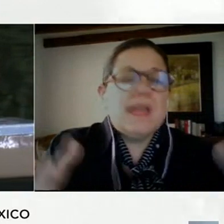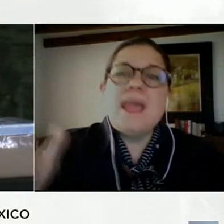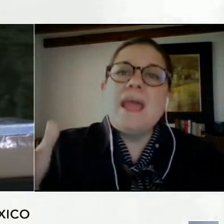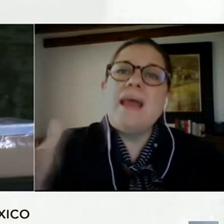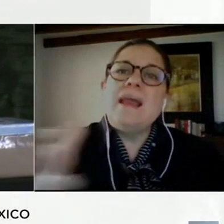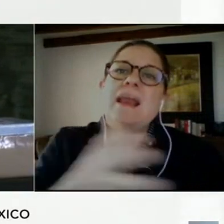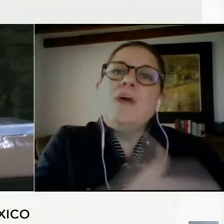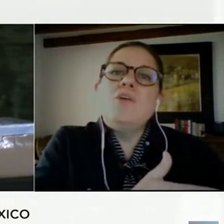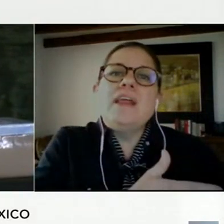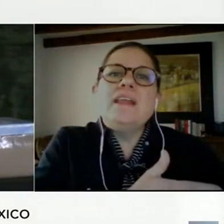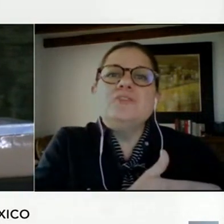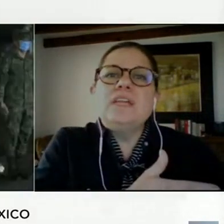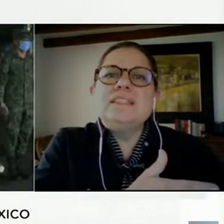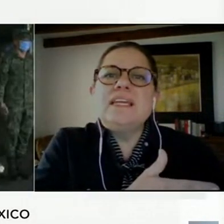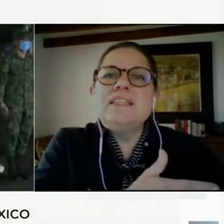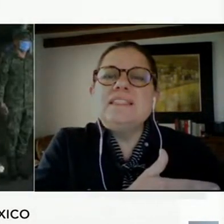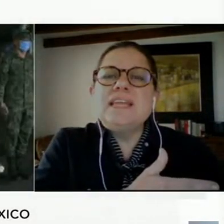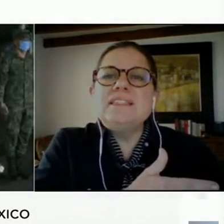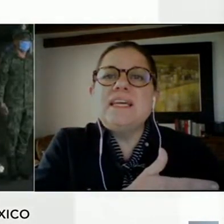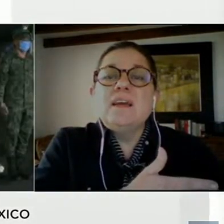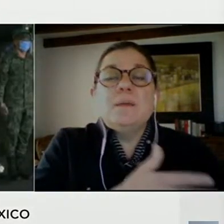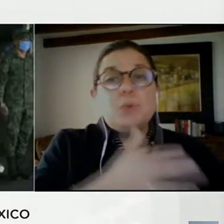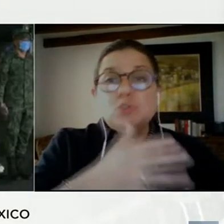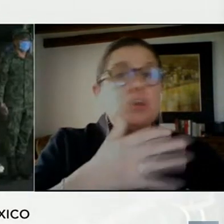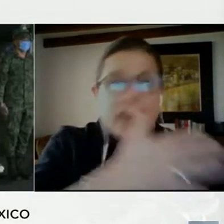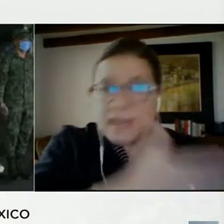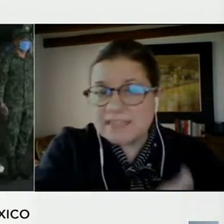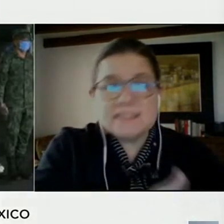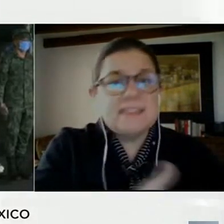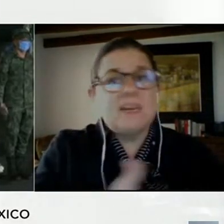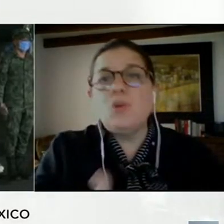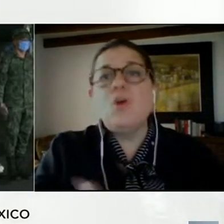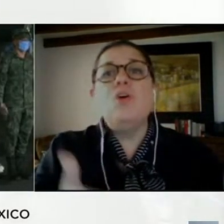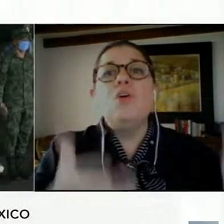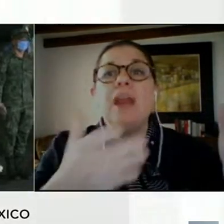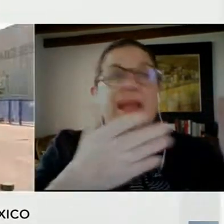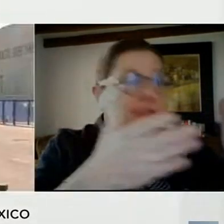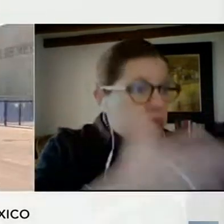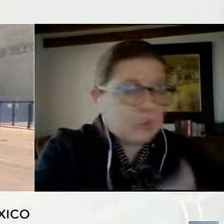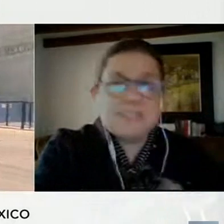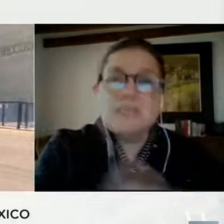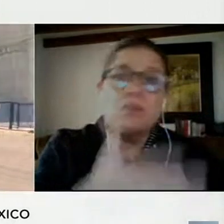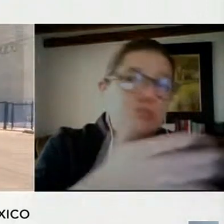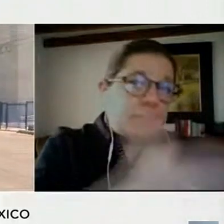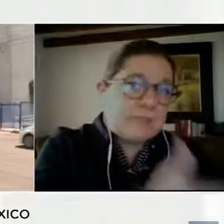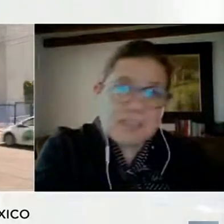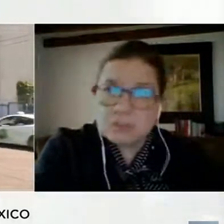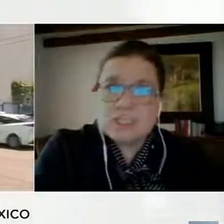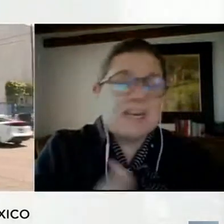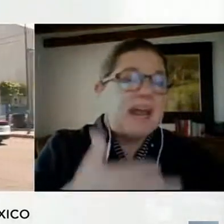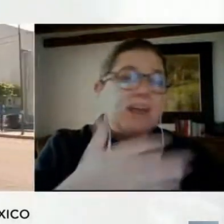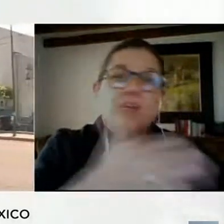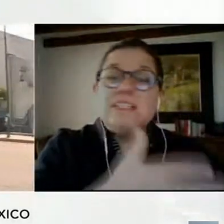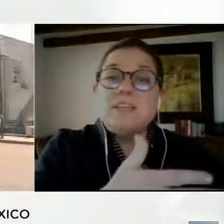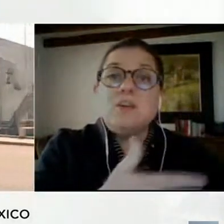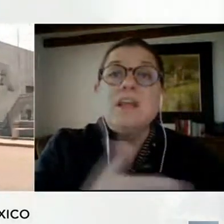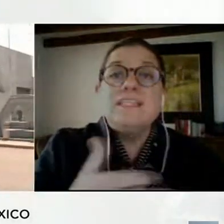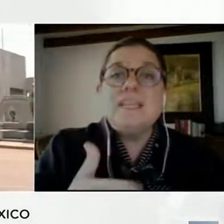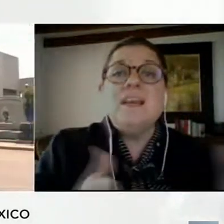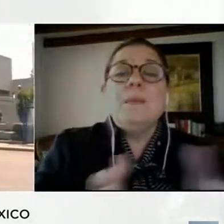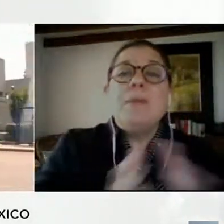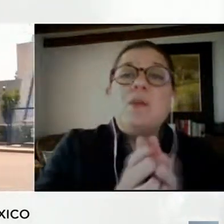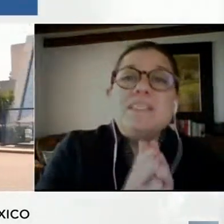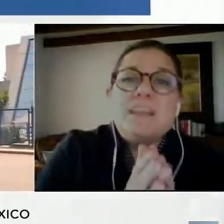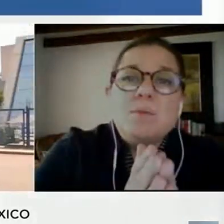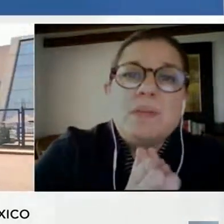de esto en la Jornada Nacional de Sana Distancia. Pues, toda la gente se encerró, la industria cerró, los empresarios cerraron e